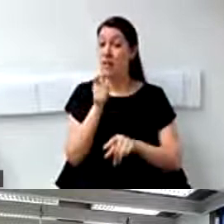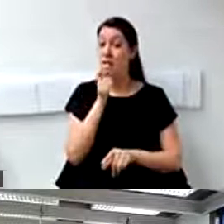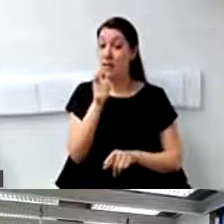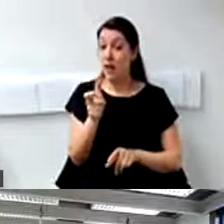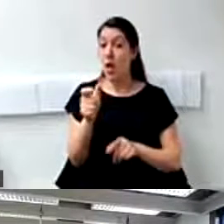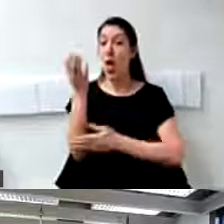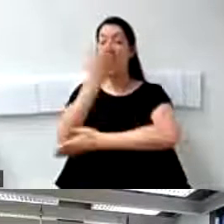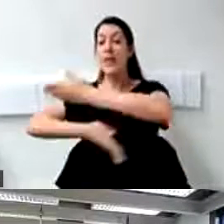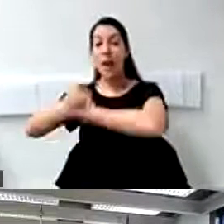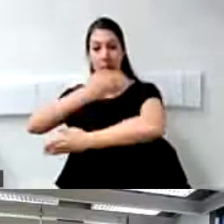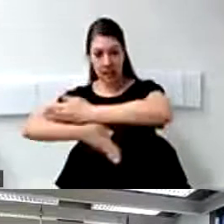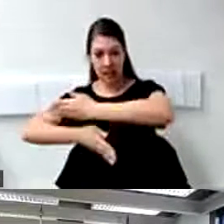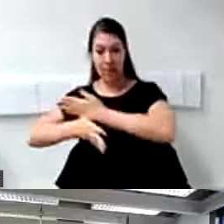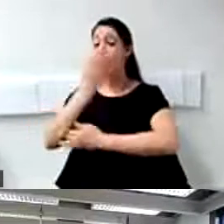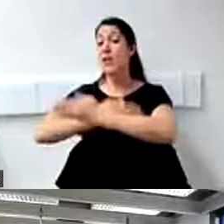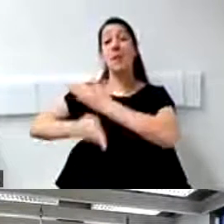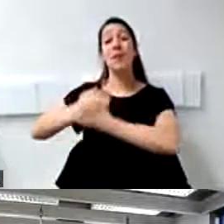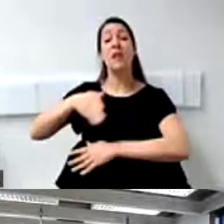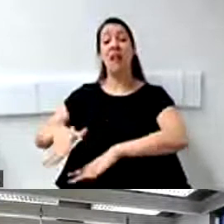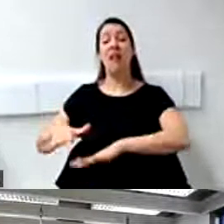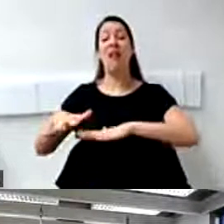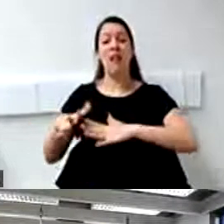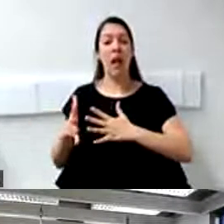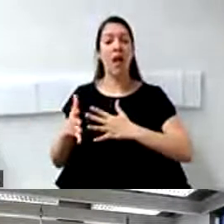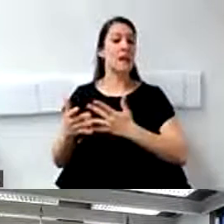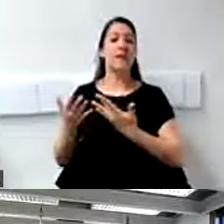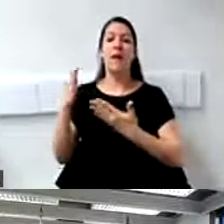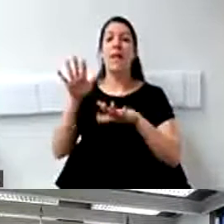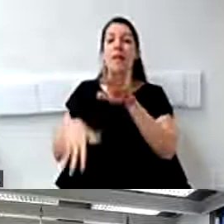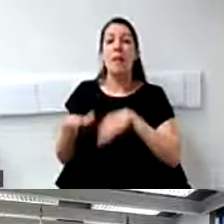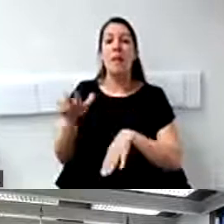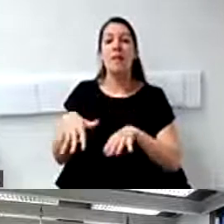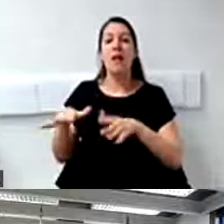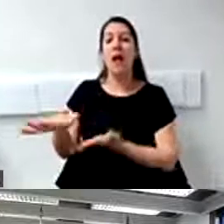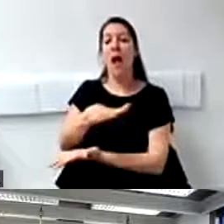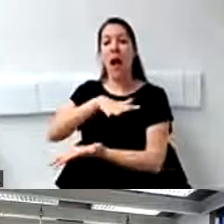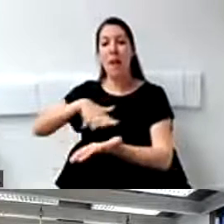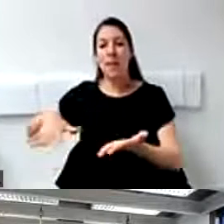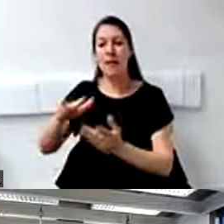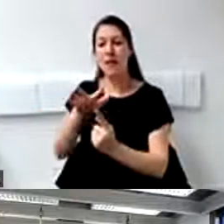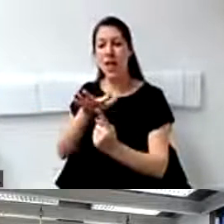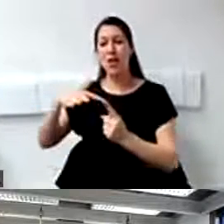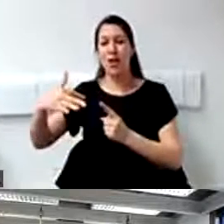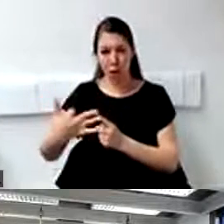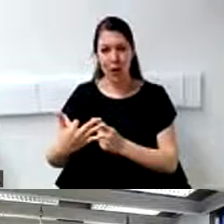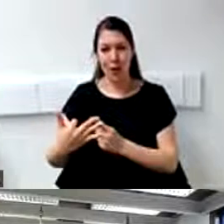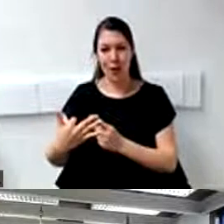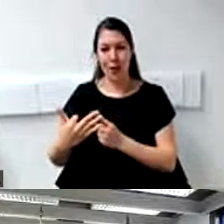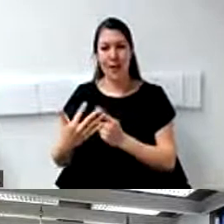La discapacidad y mucho de la acción en la interacción del ambiente que vuelve esa deficiencia